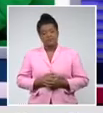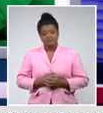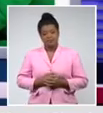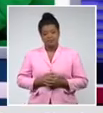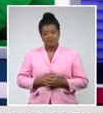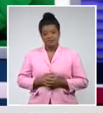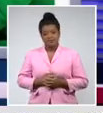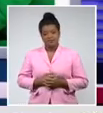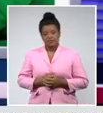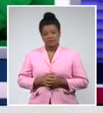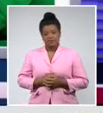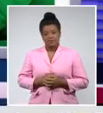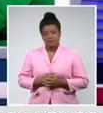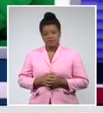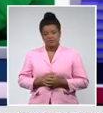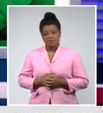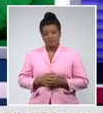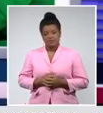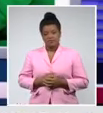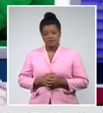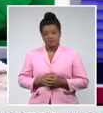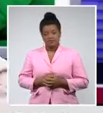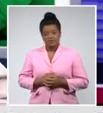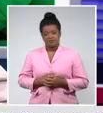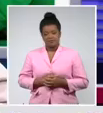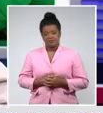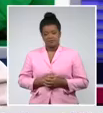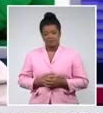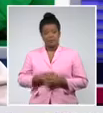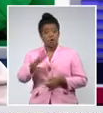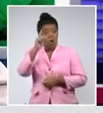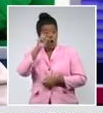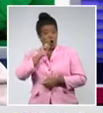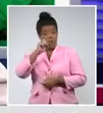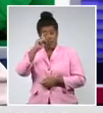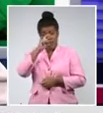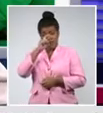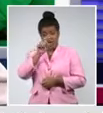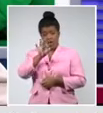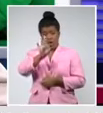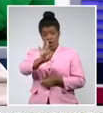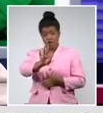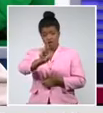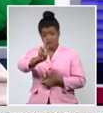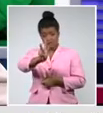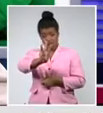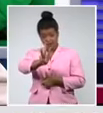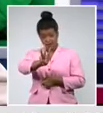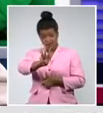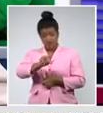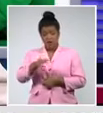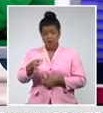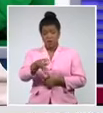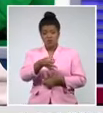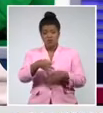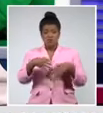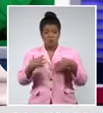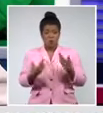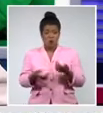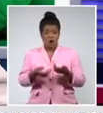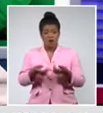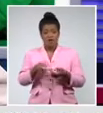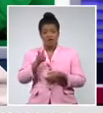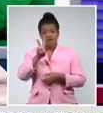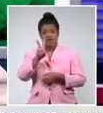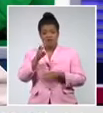también, en este caso un paciente masculino de 83 años, del municipio Viñales, en la provincia